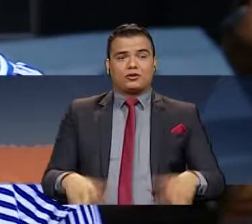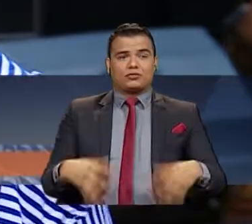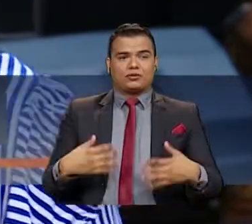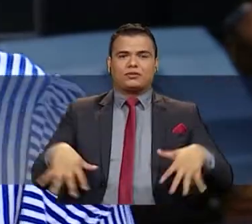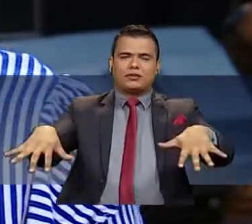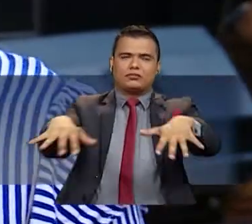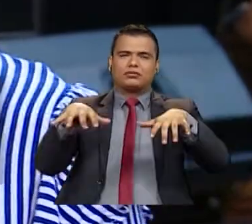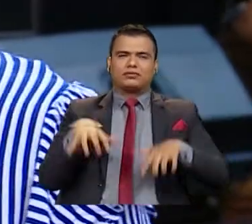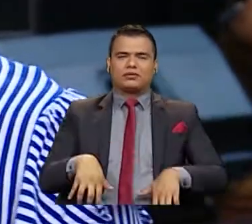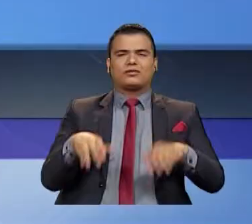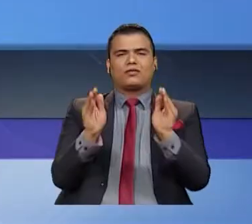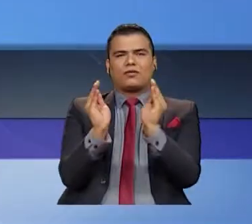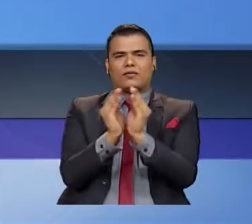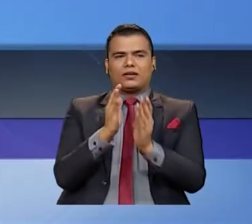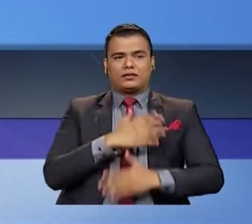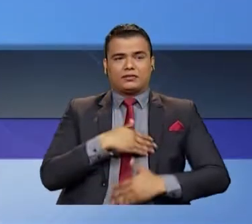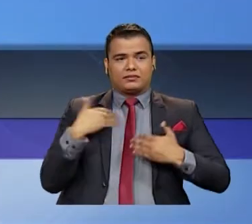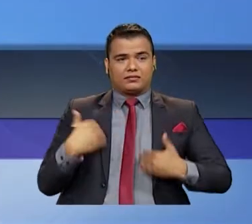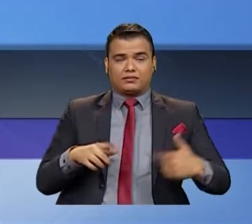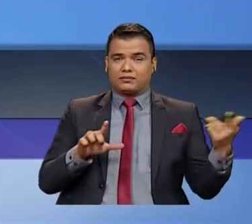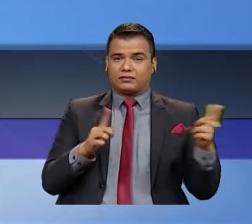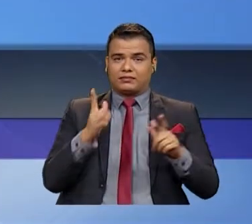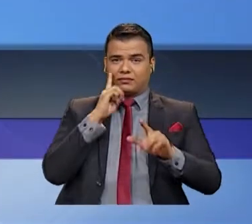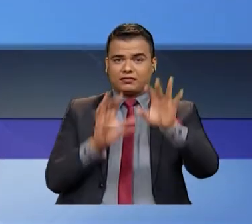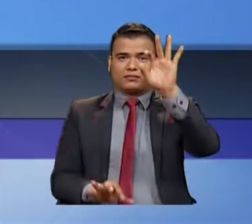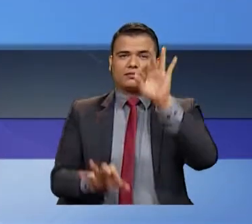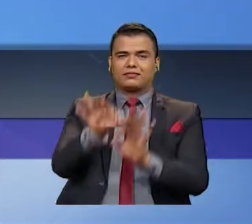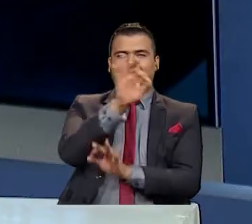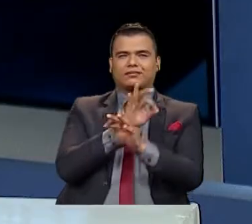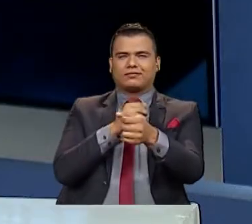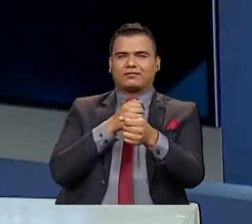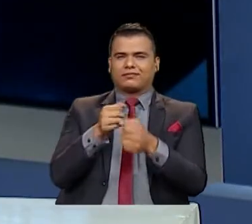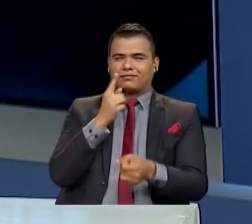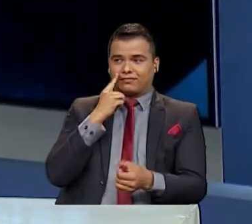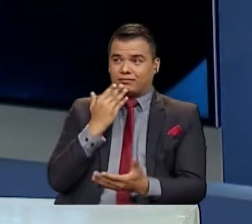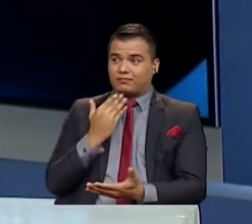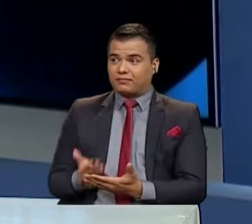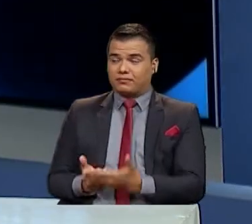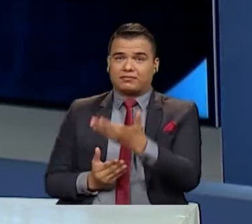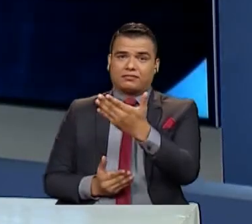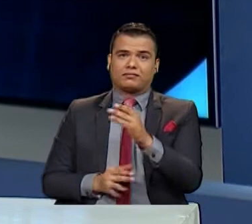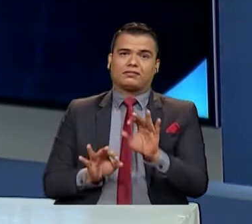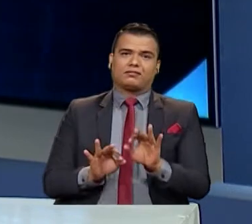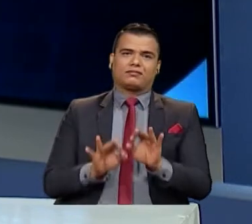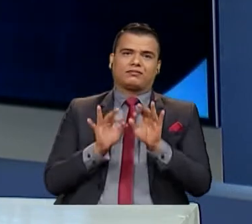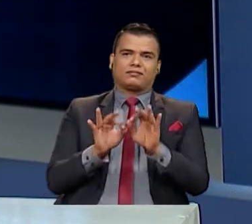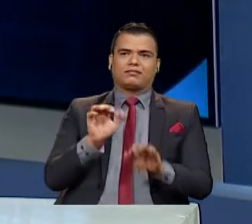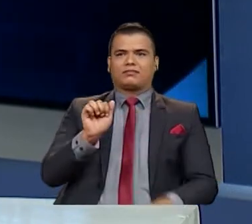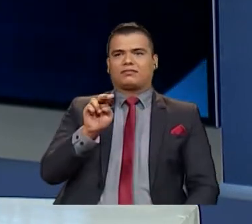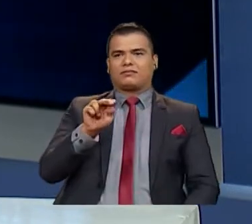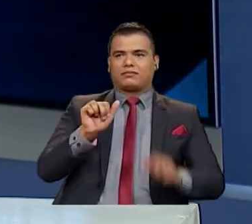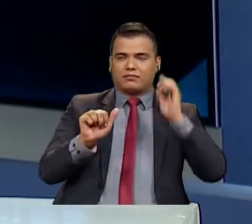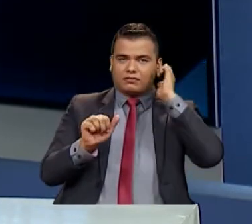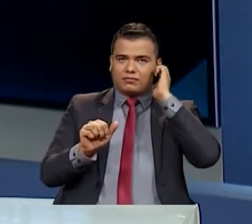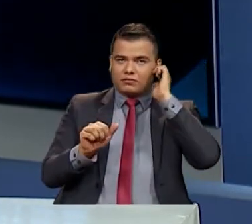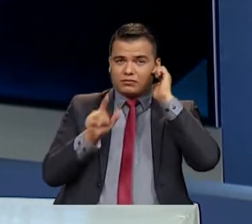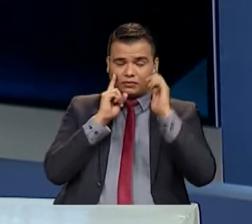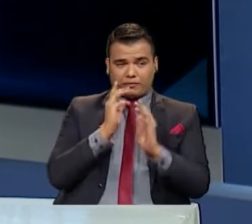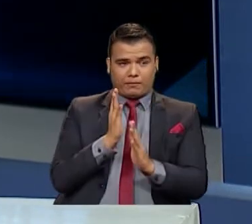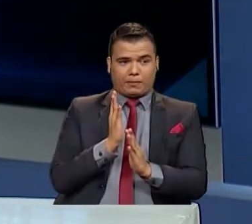el Auditorio Cunfán. Y esta es toda la información. Ana Montaño para Telepacífico Noticias. Muchísimas gracias a Ana por